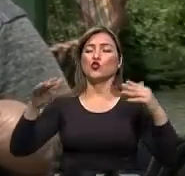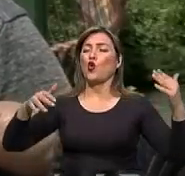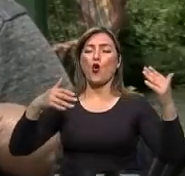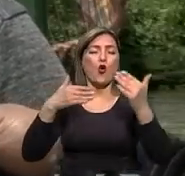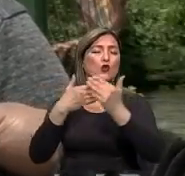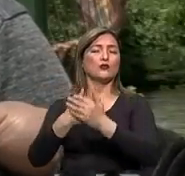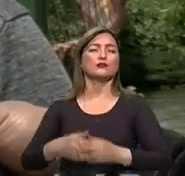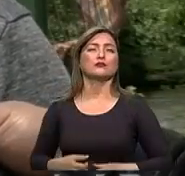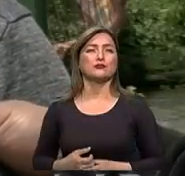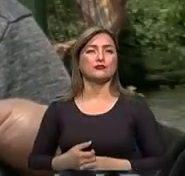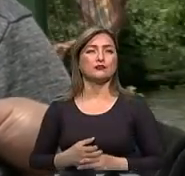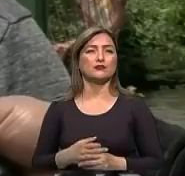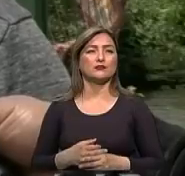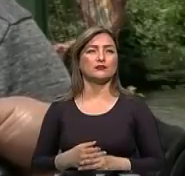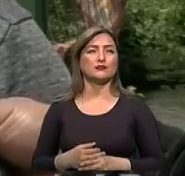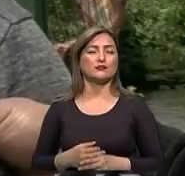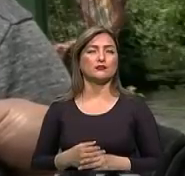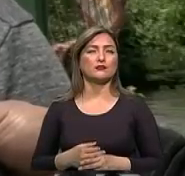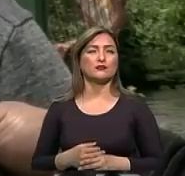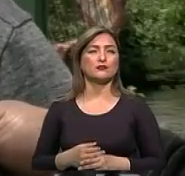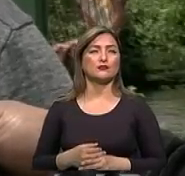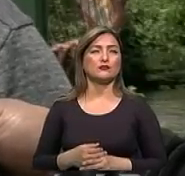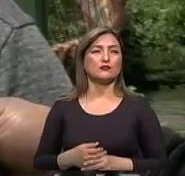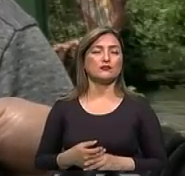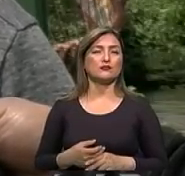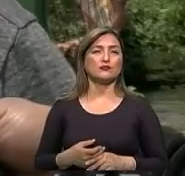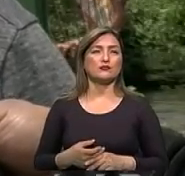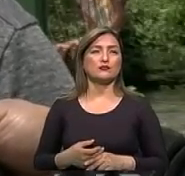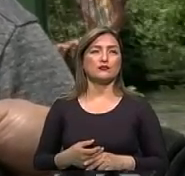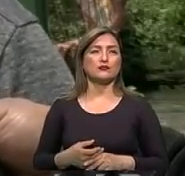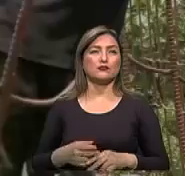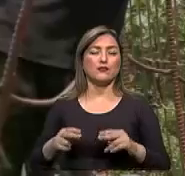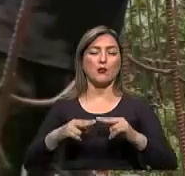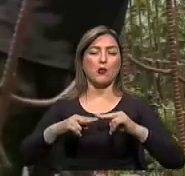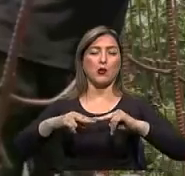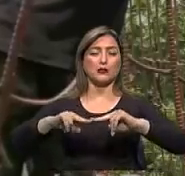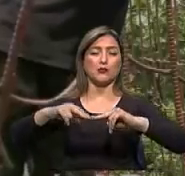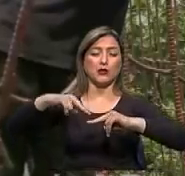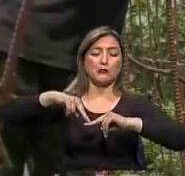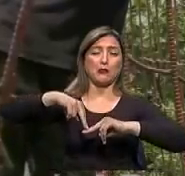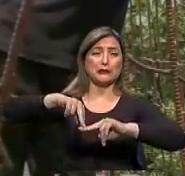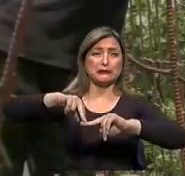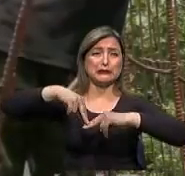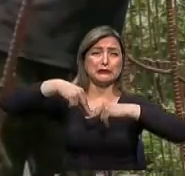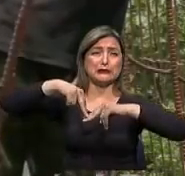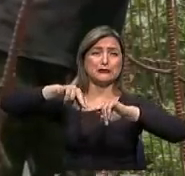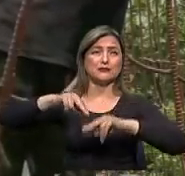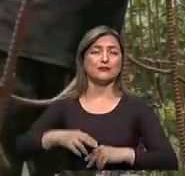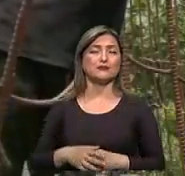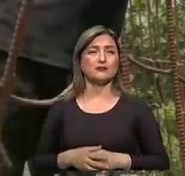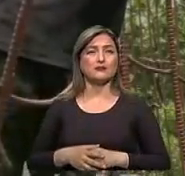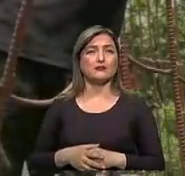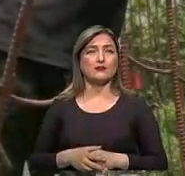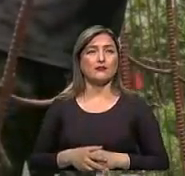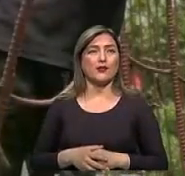visto. Hay puentes que cuando uno pasa se hace como hamaca, como una ola. Este es el puente ubicado sobre el río Macuma, paso